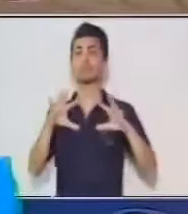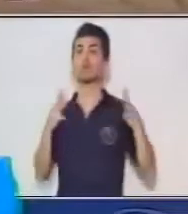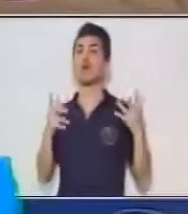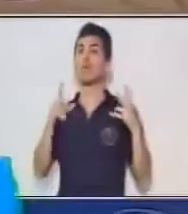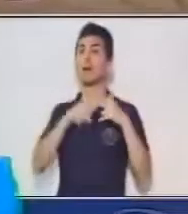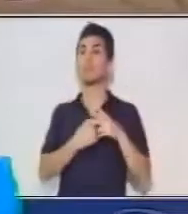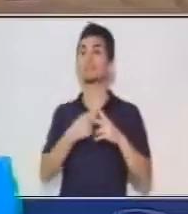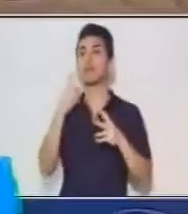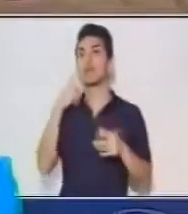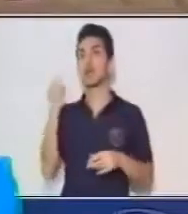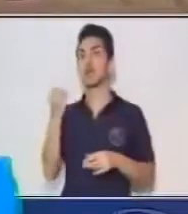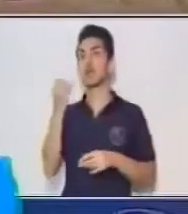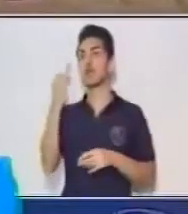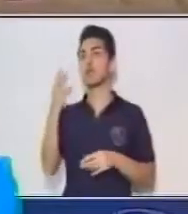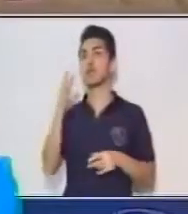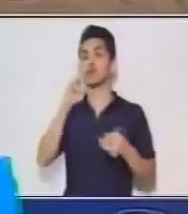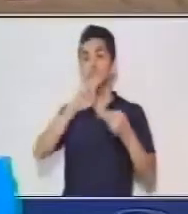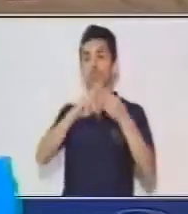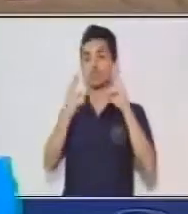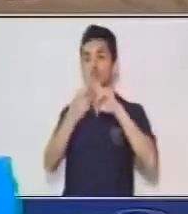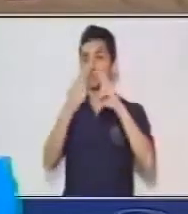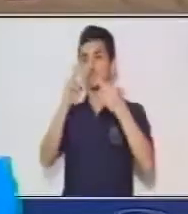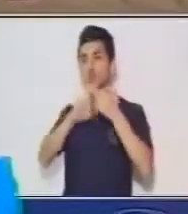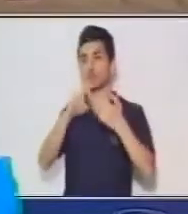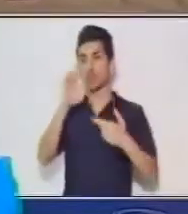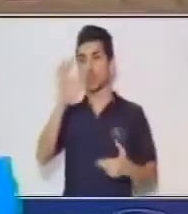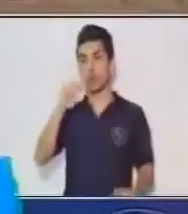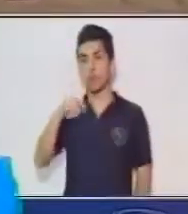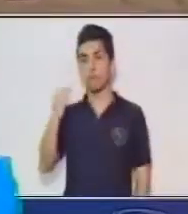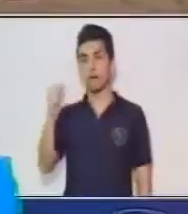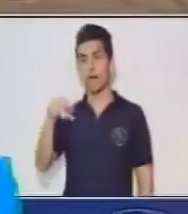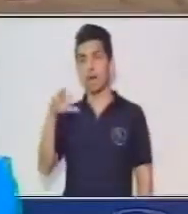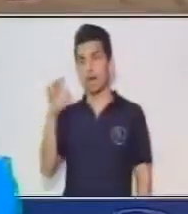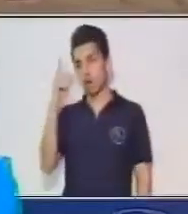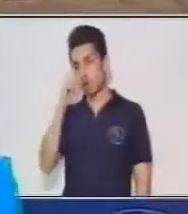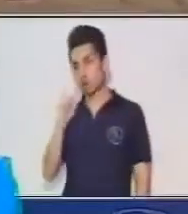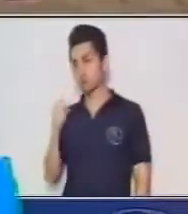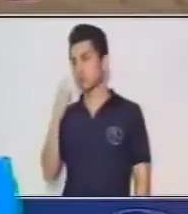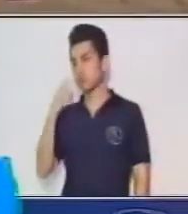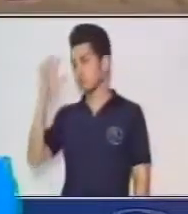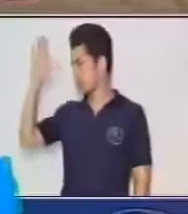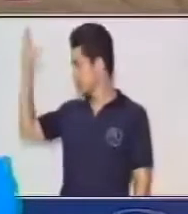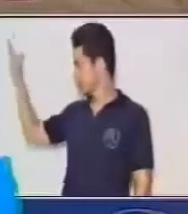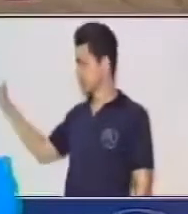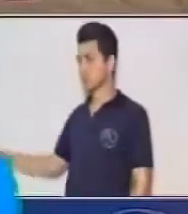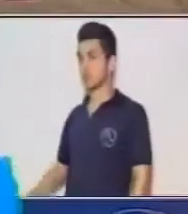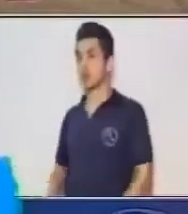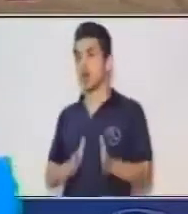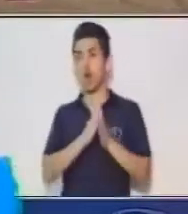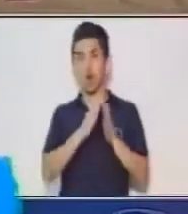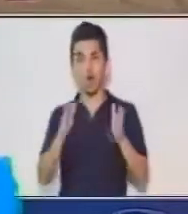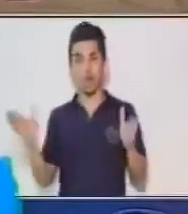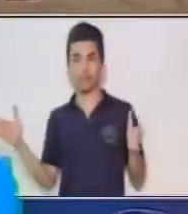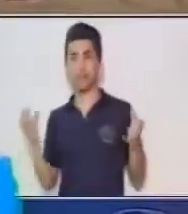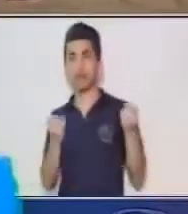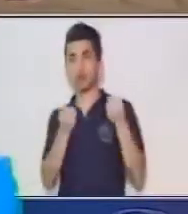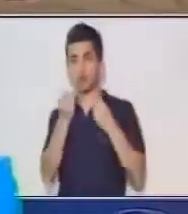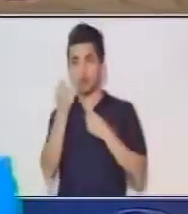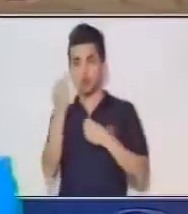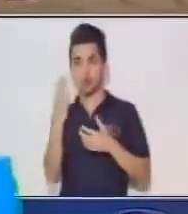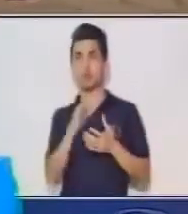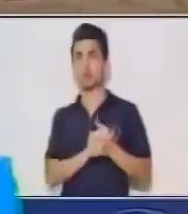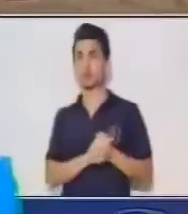a los números romanos. ¿Qué ves tú acá? Muy bien, ves el orden de los números, del